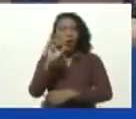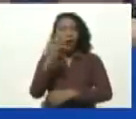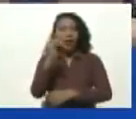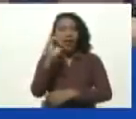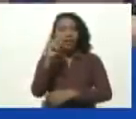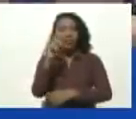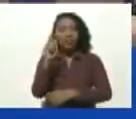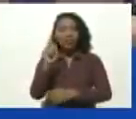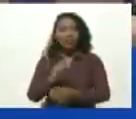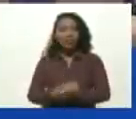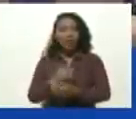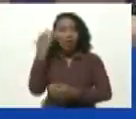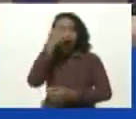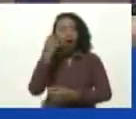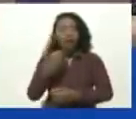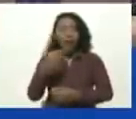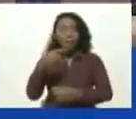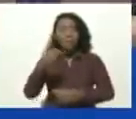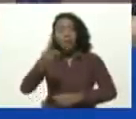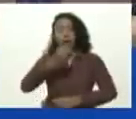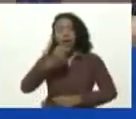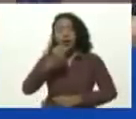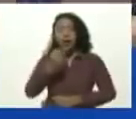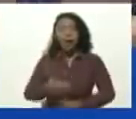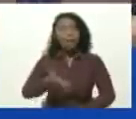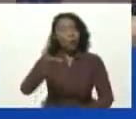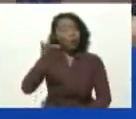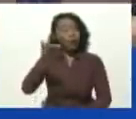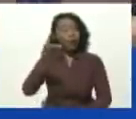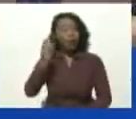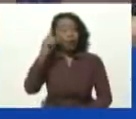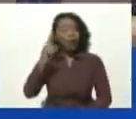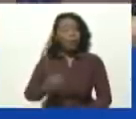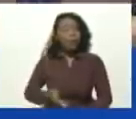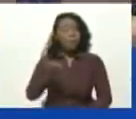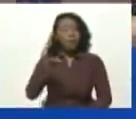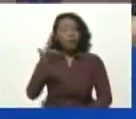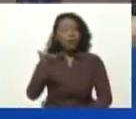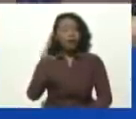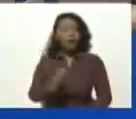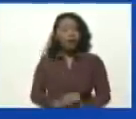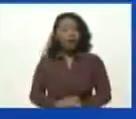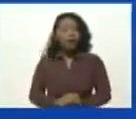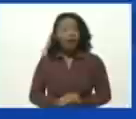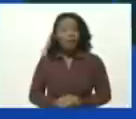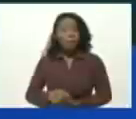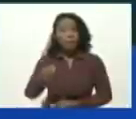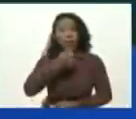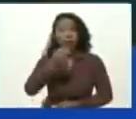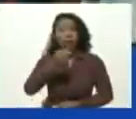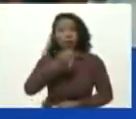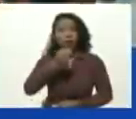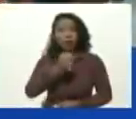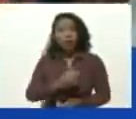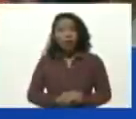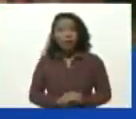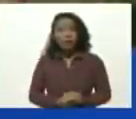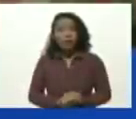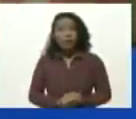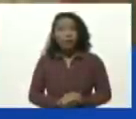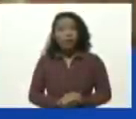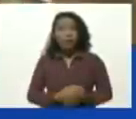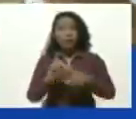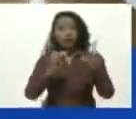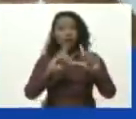joven periodista destacado, uno de los más destacados periodistas del periodismo